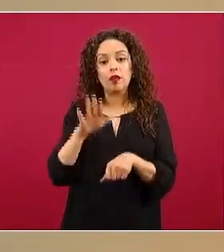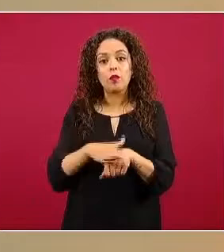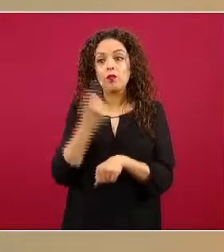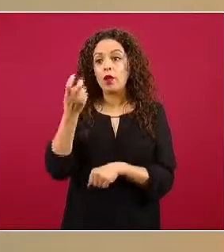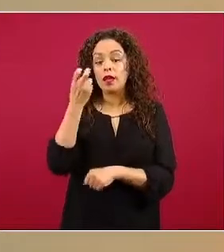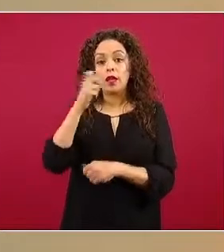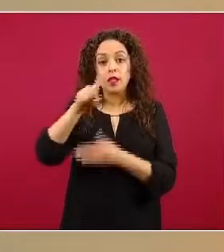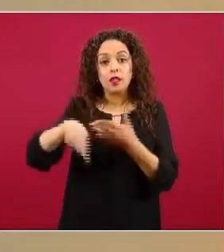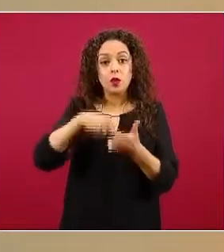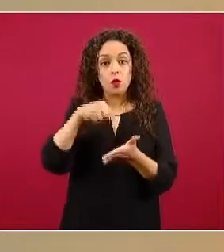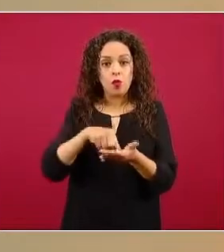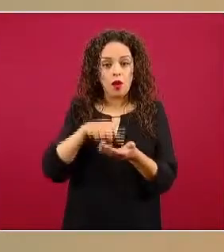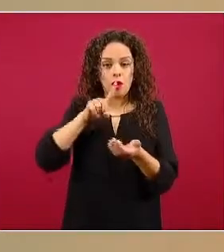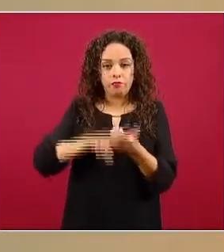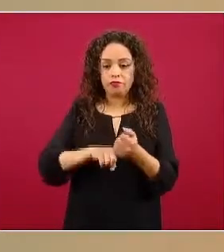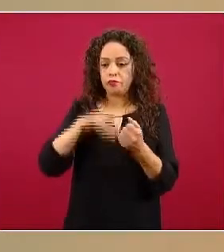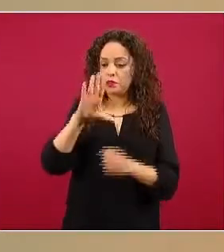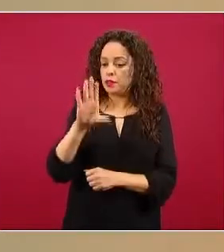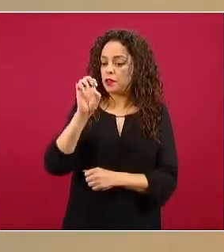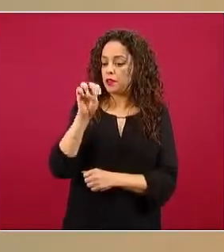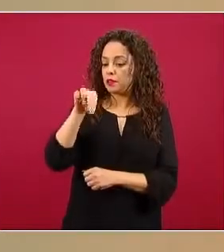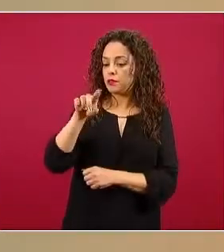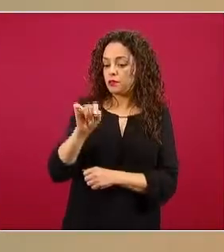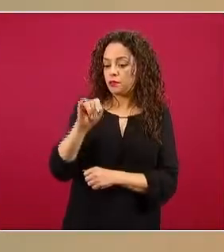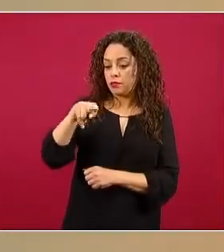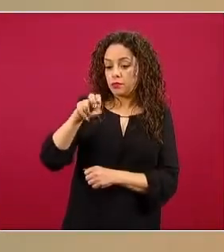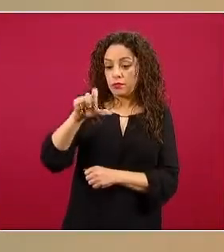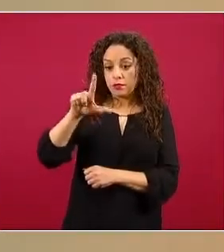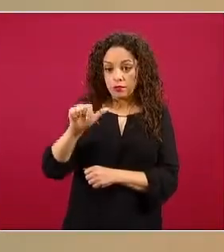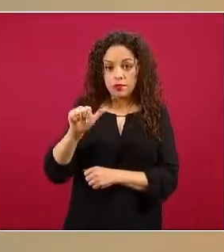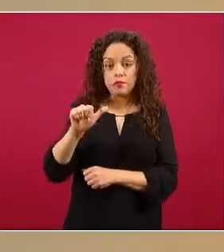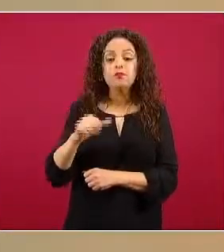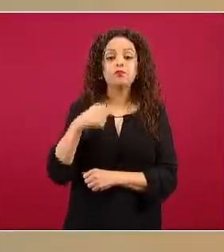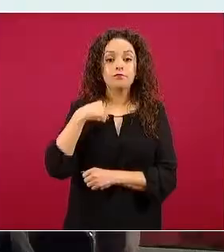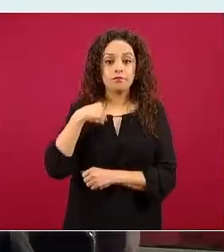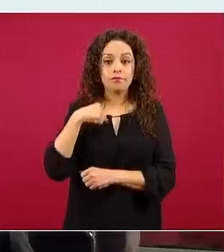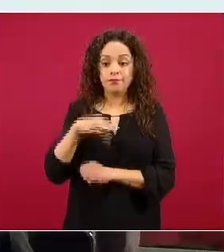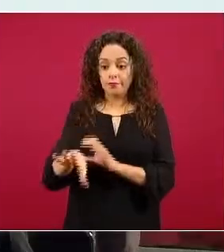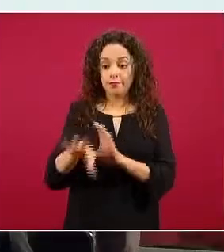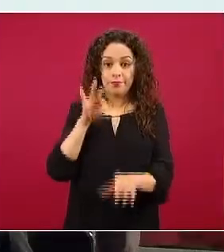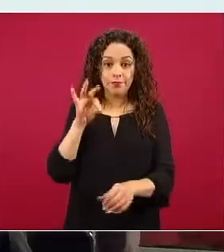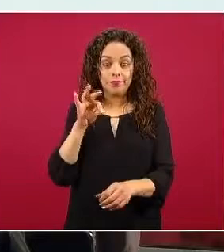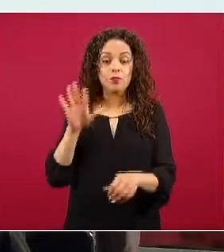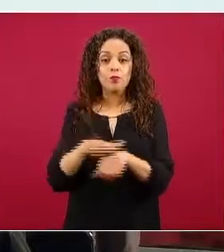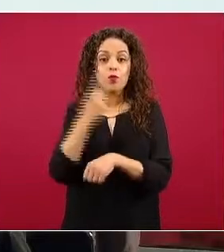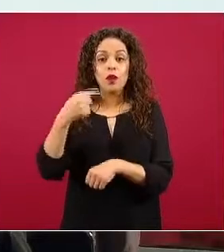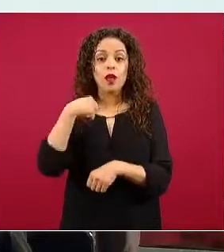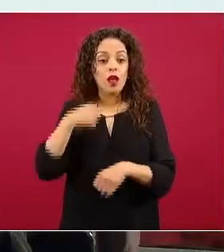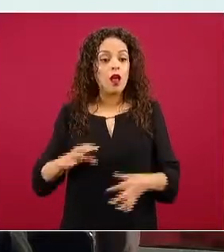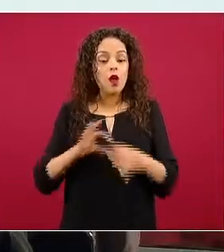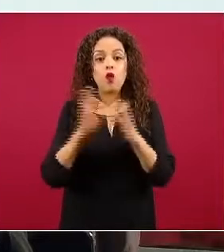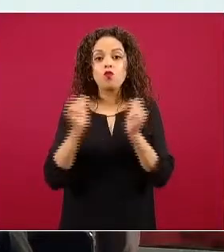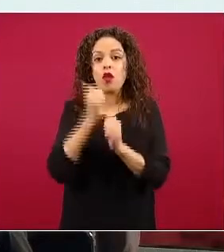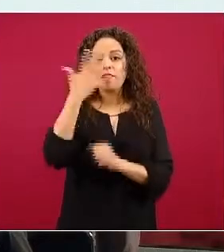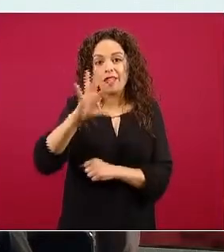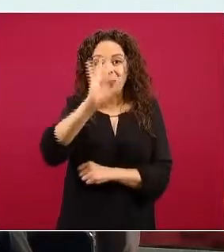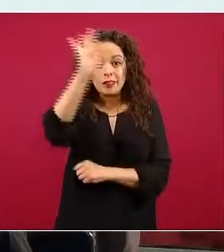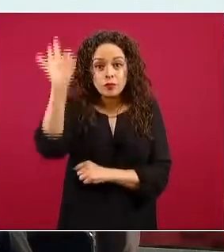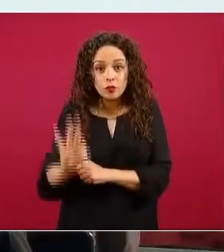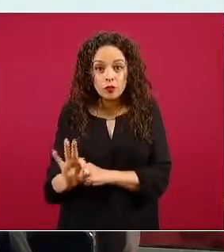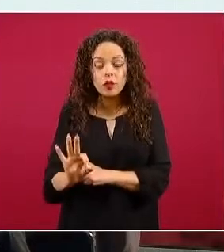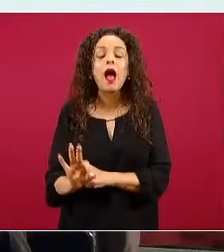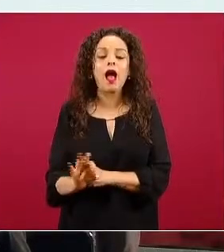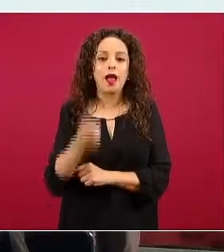unidad centinela y yo fui ese 10%, me toman muestra. Resulto con una prueba